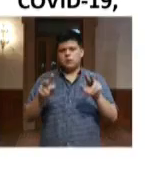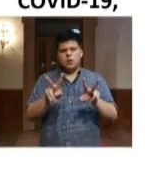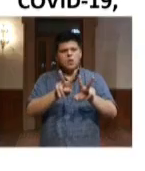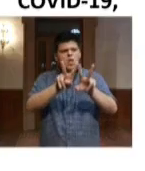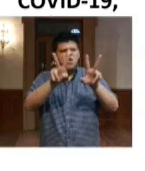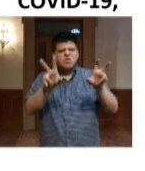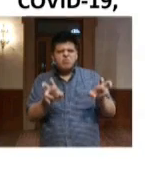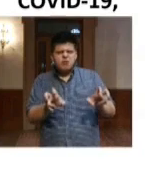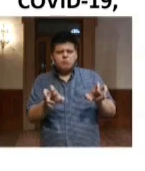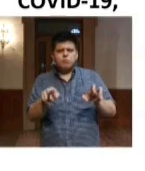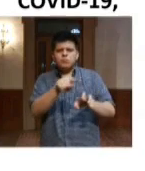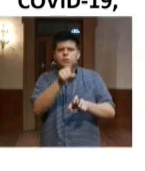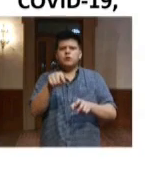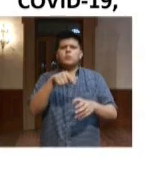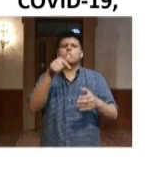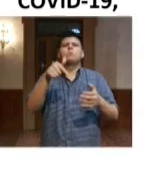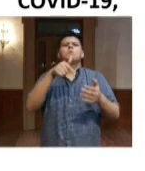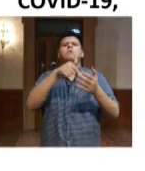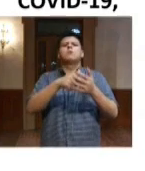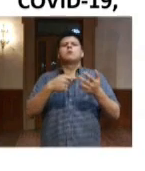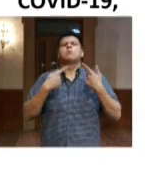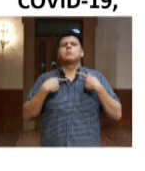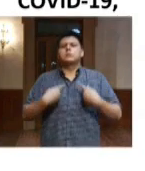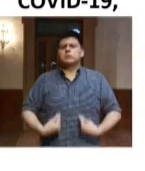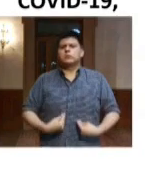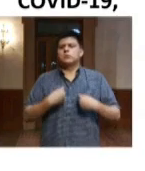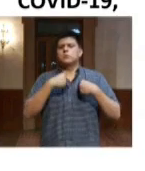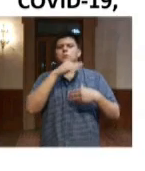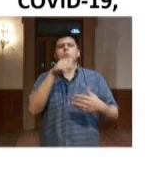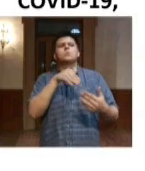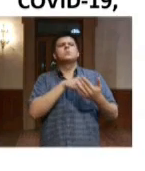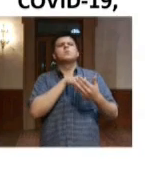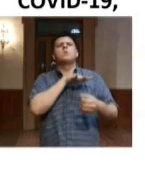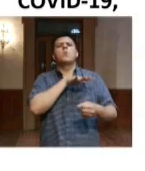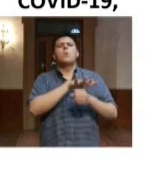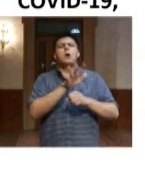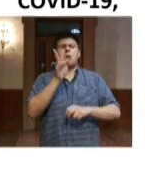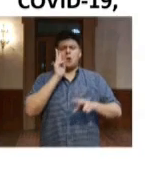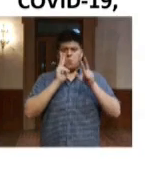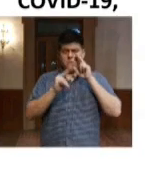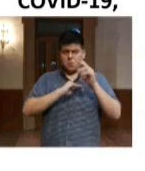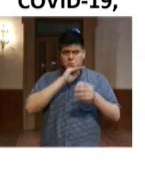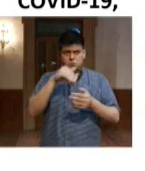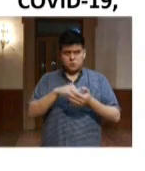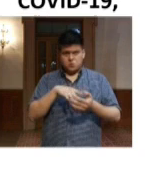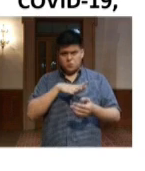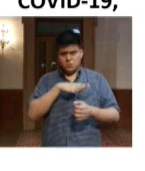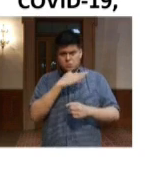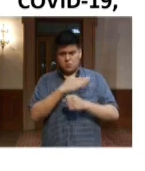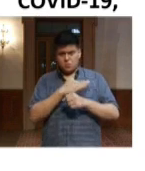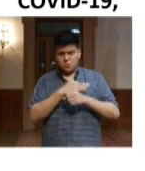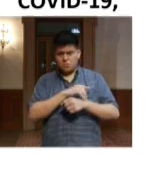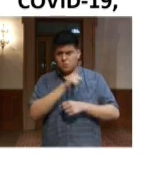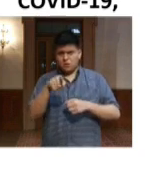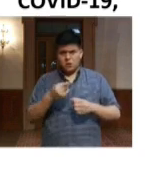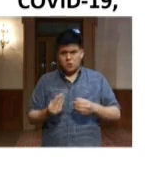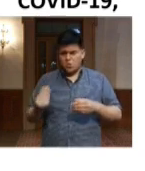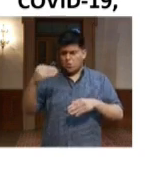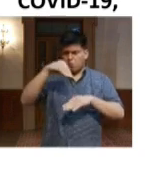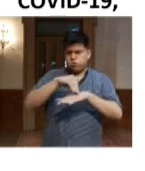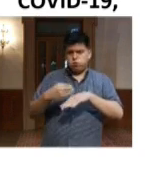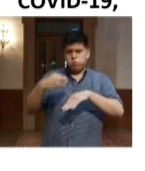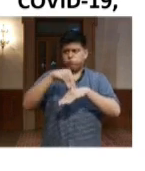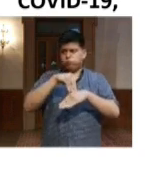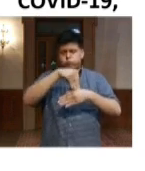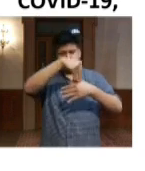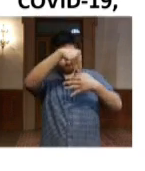Respecto al lugar de residencia, pues vemos que hay municipios que se siguen agregando poco a